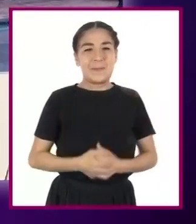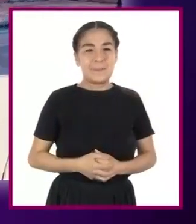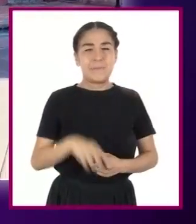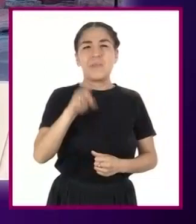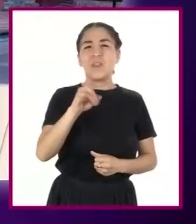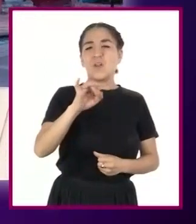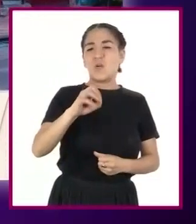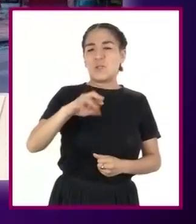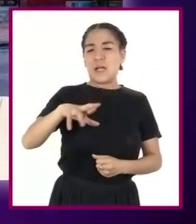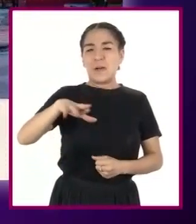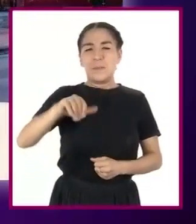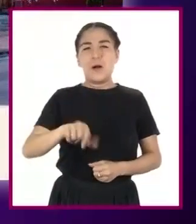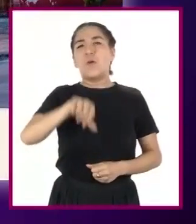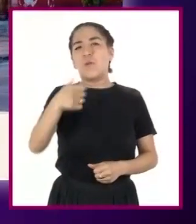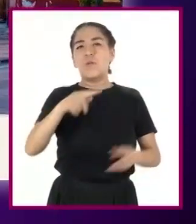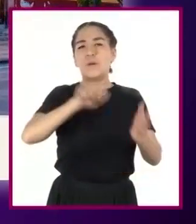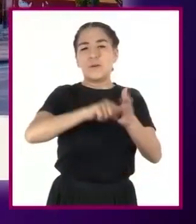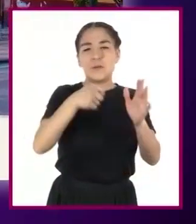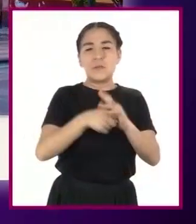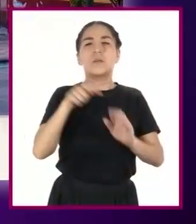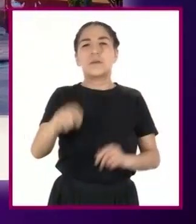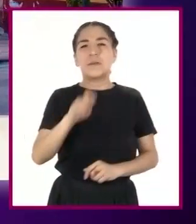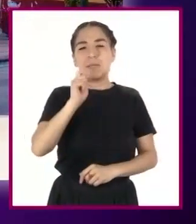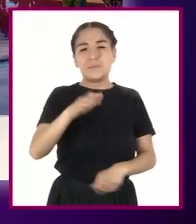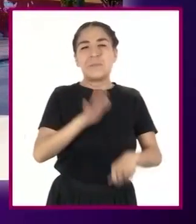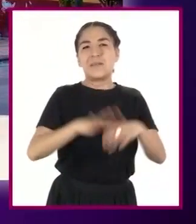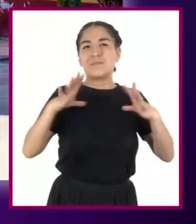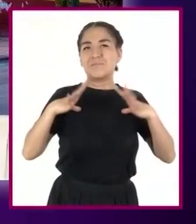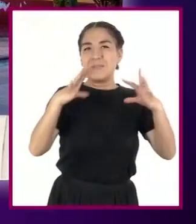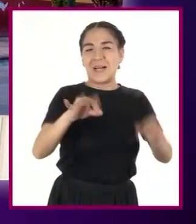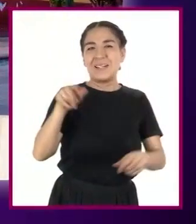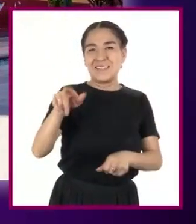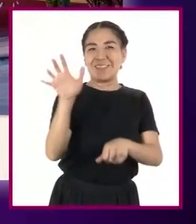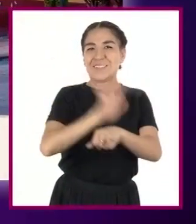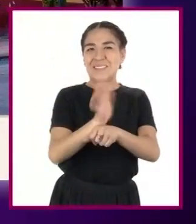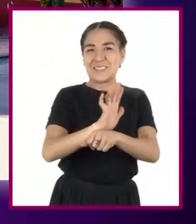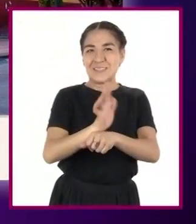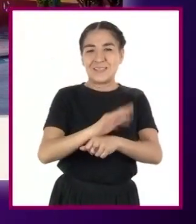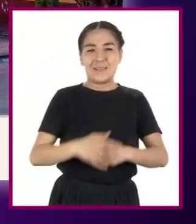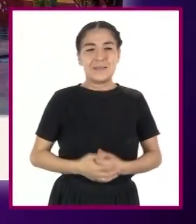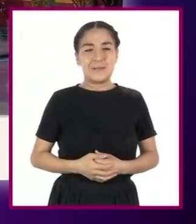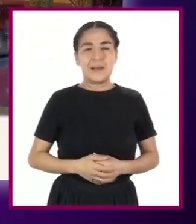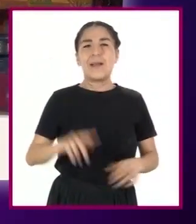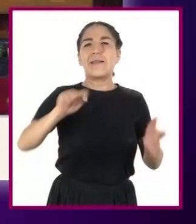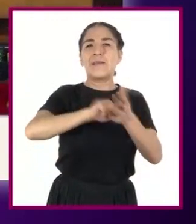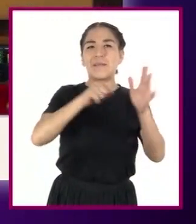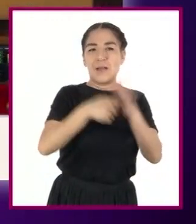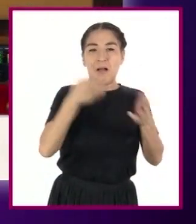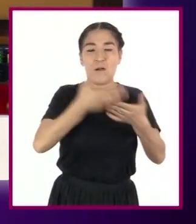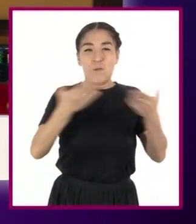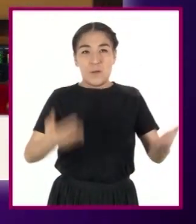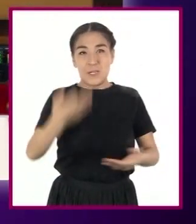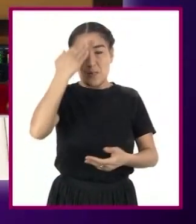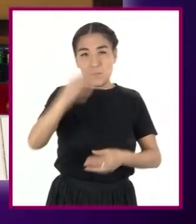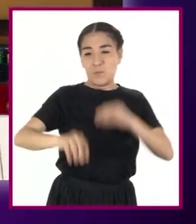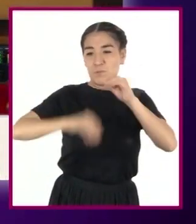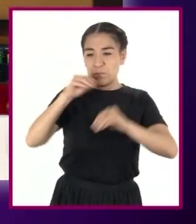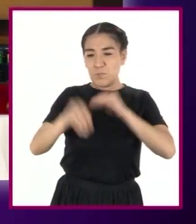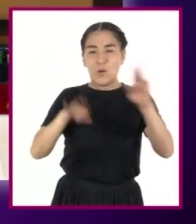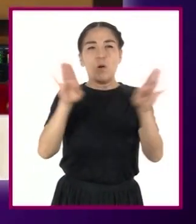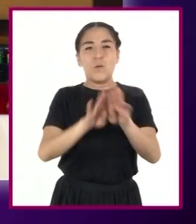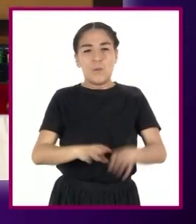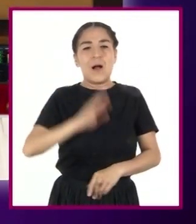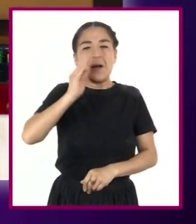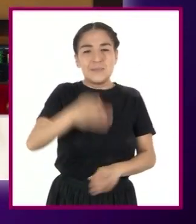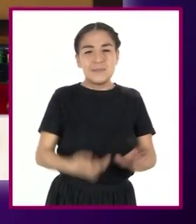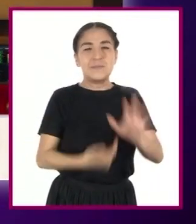diorama, junto con otras técnicas, son consideradas precursoras de la cinematografía. Las técnicas actuales de edición digital permiten